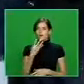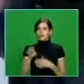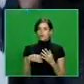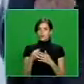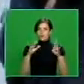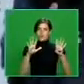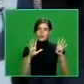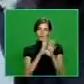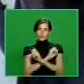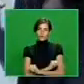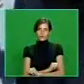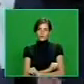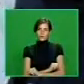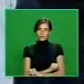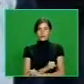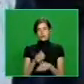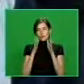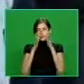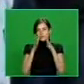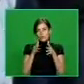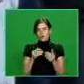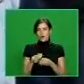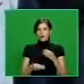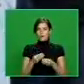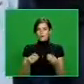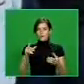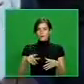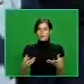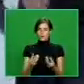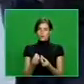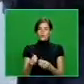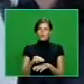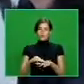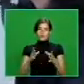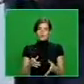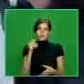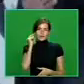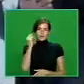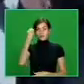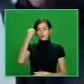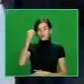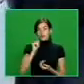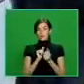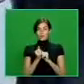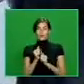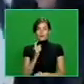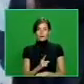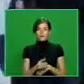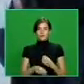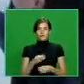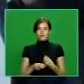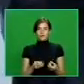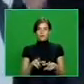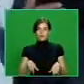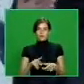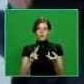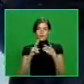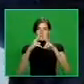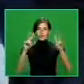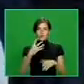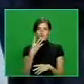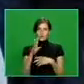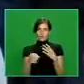de la noche Así que le hago una sugerencia para que usted lo realice con la ministra leandra Benítez donde pensamos que el deporte tiene que ser para la cancha de paz de